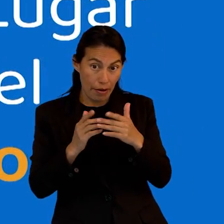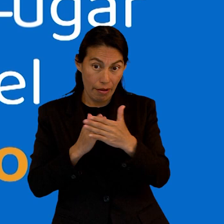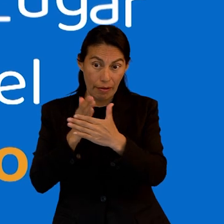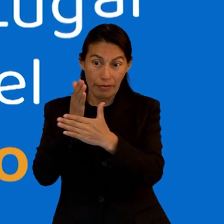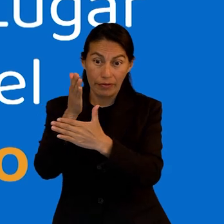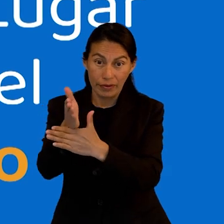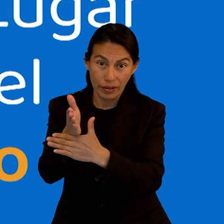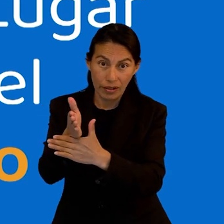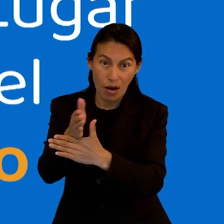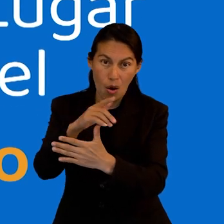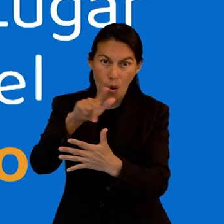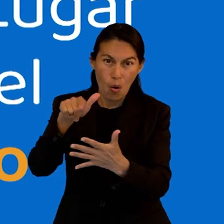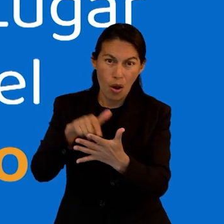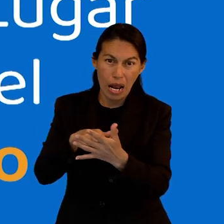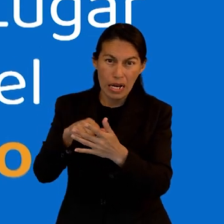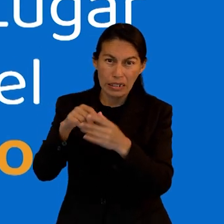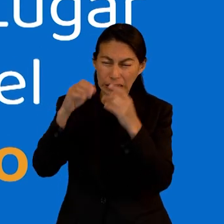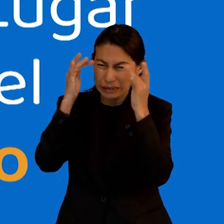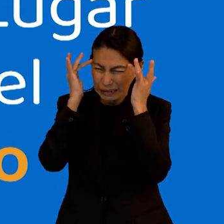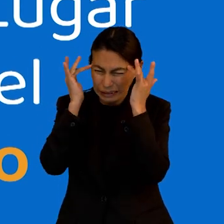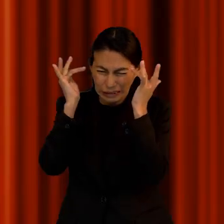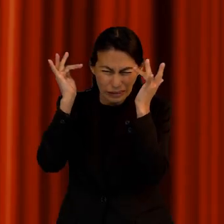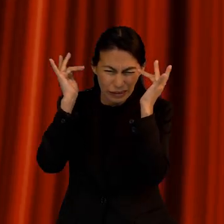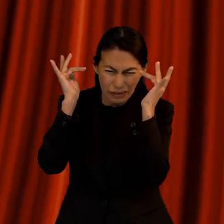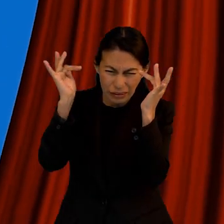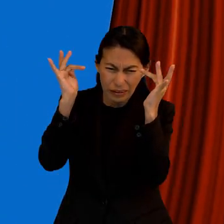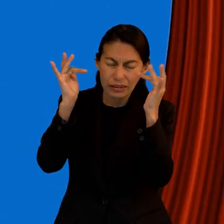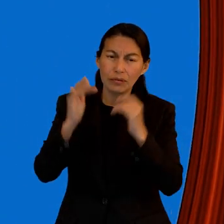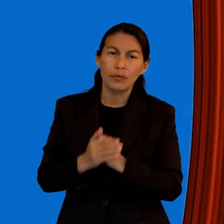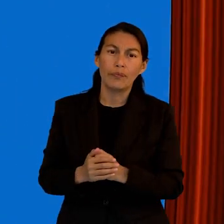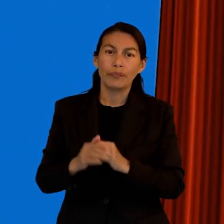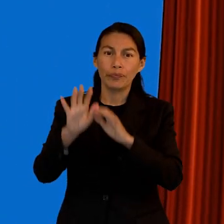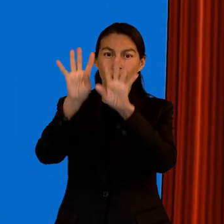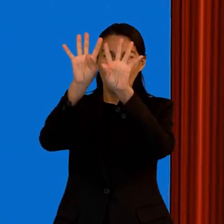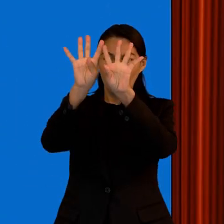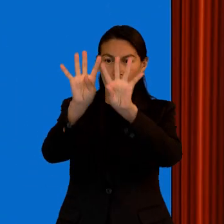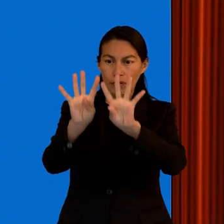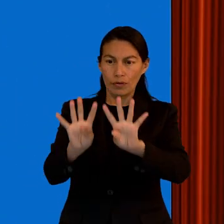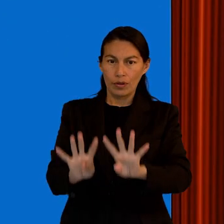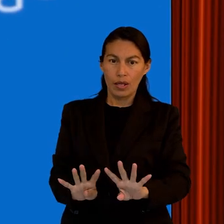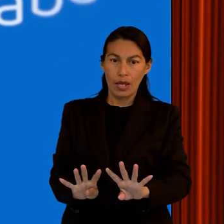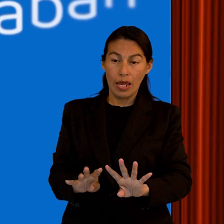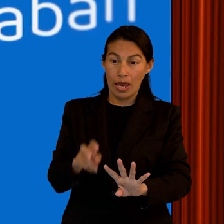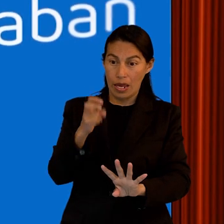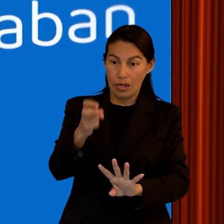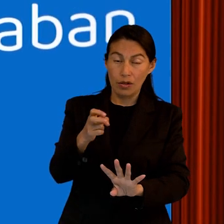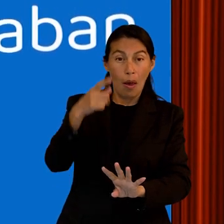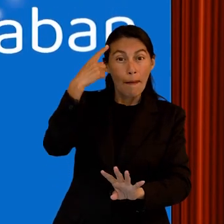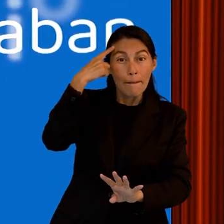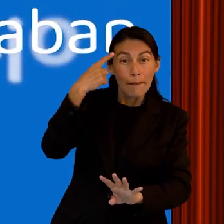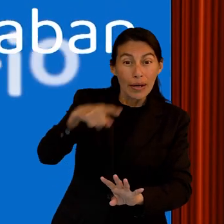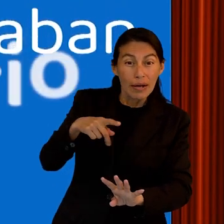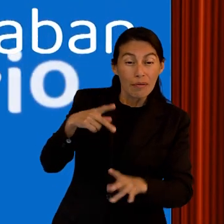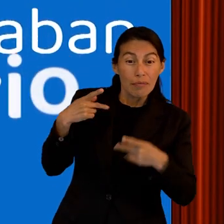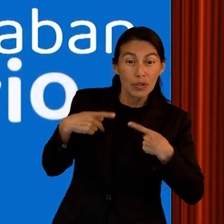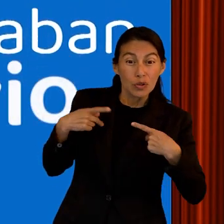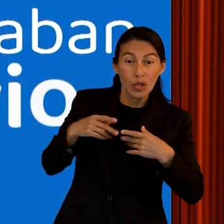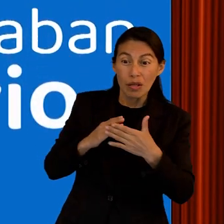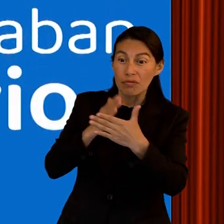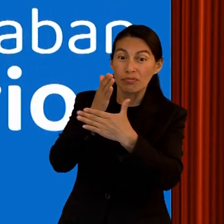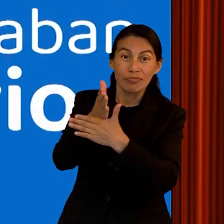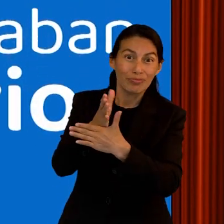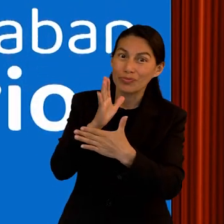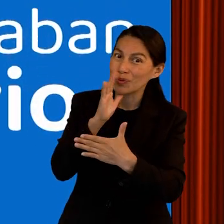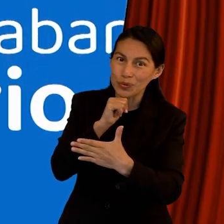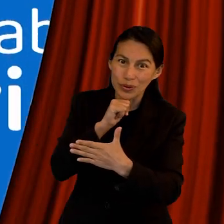quisieran en el lugar santísimo del tabernáculo los velos funcionaban como límites y como protección para los sacerdotes cuando